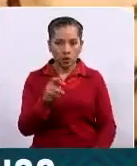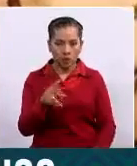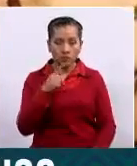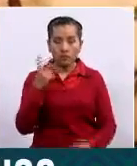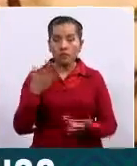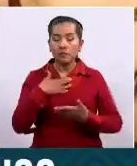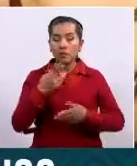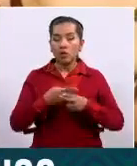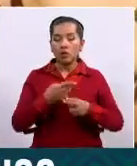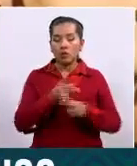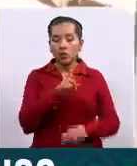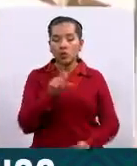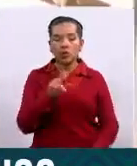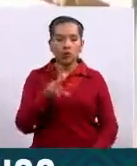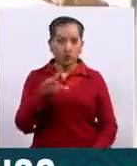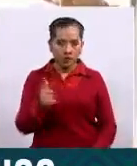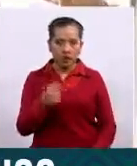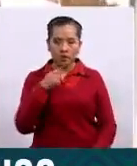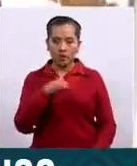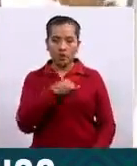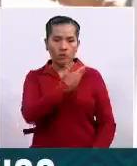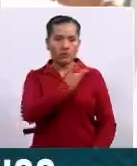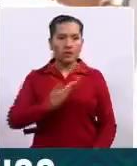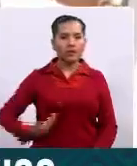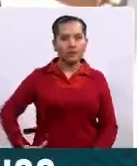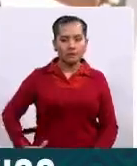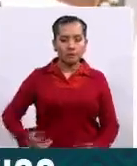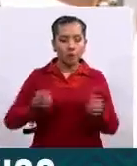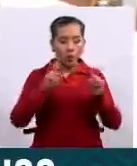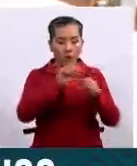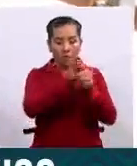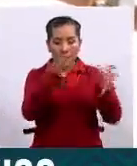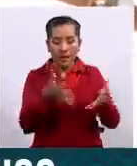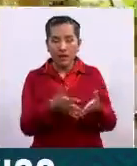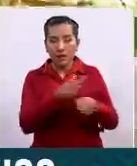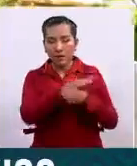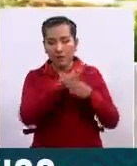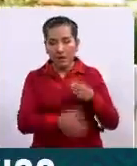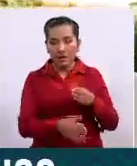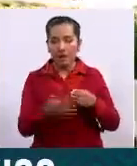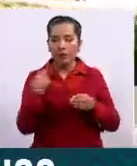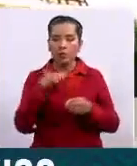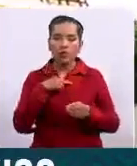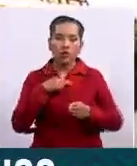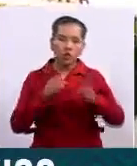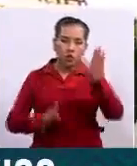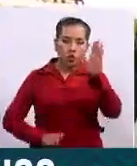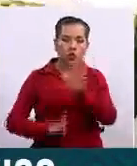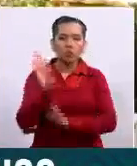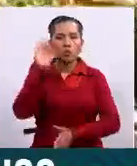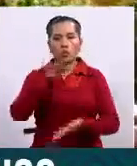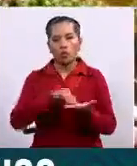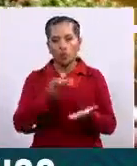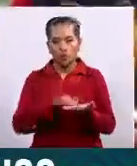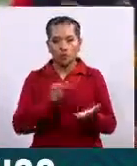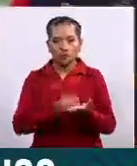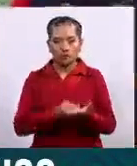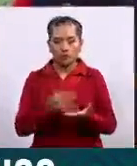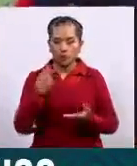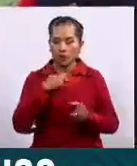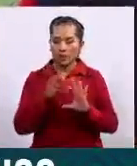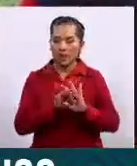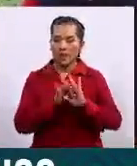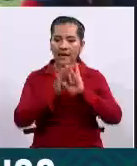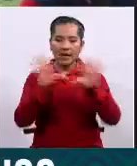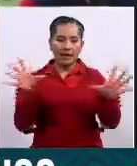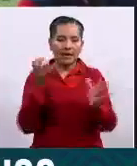Leigh Dara, presidenta de Codemoa. Codemoa, después de la pandemia, cómo hemos superado la pandemia, ¿no? Cómo hemos empezado con la